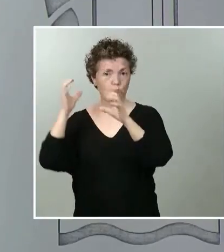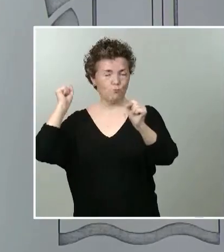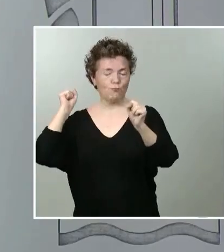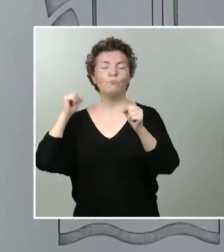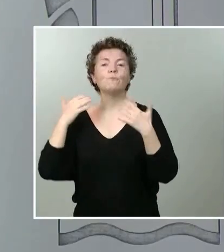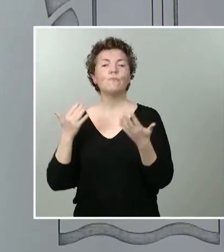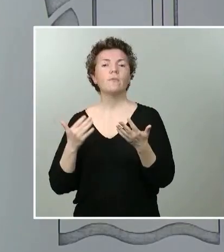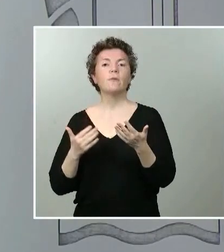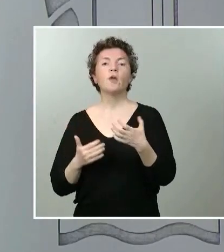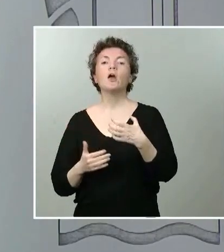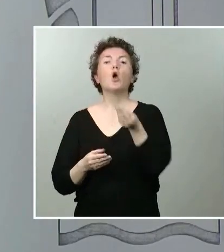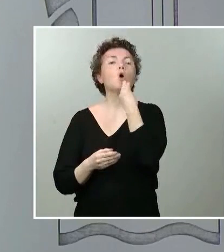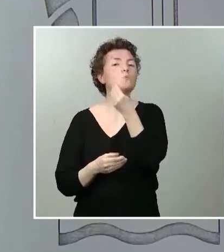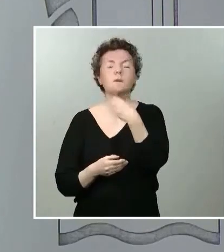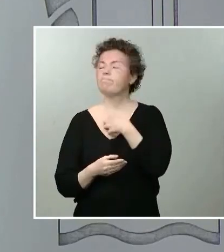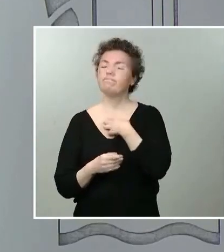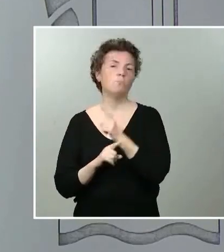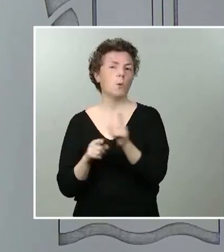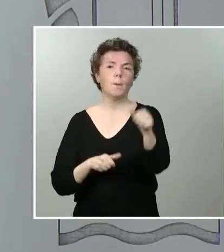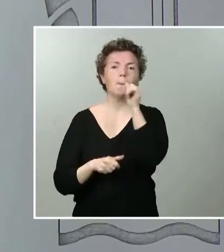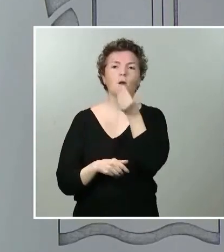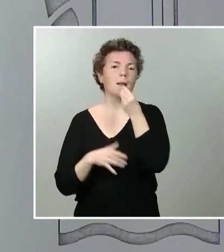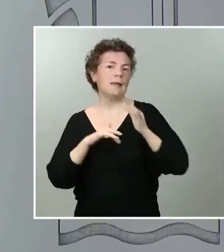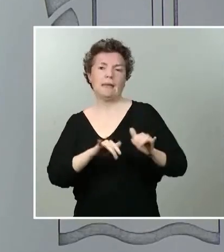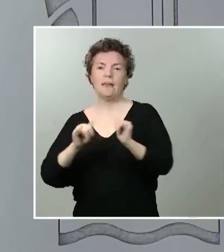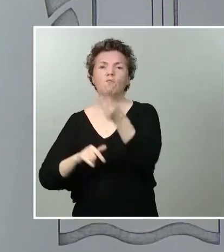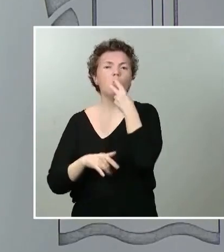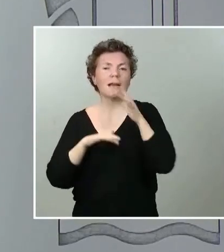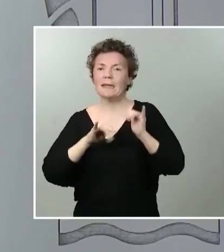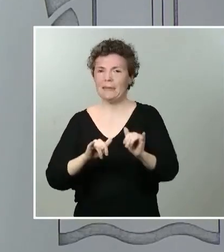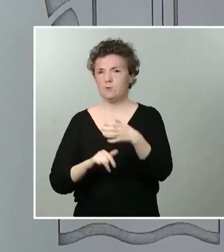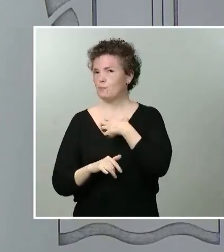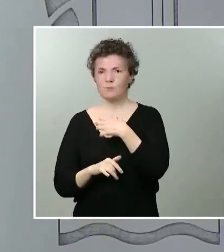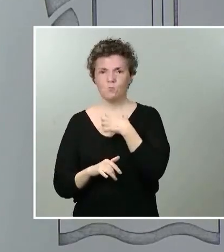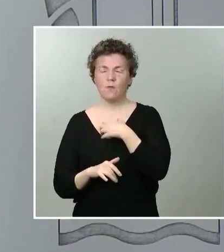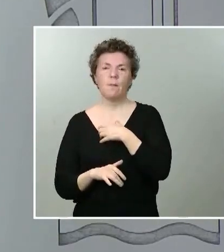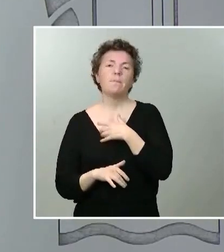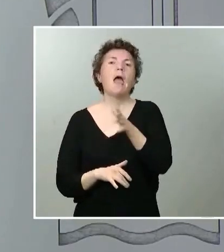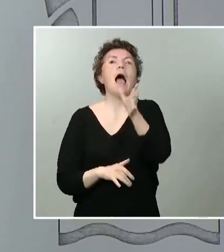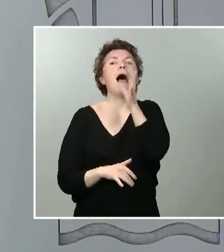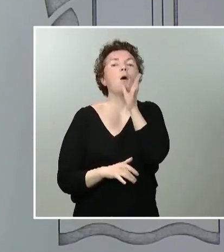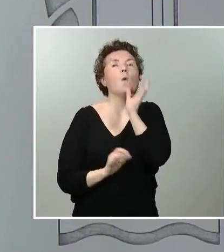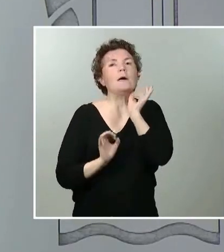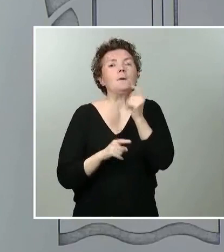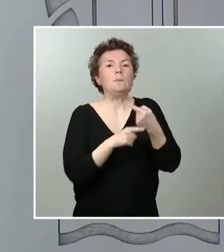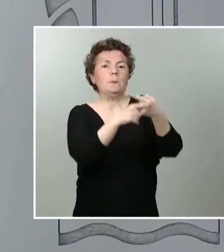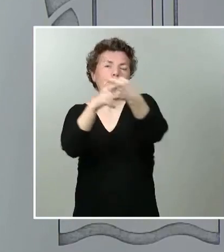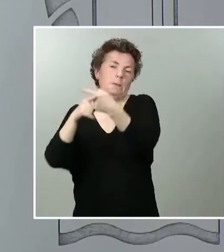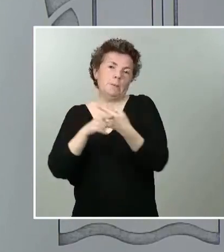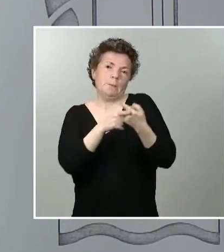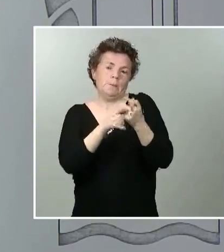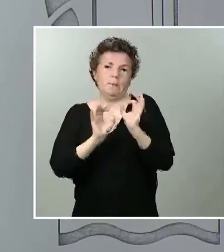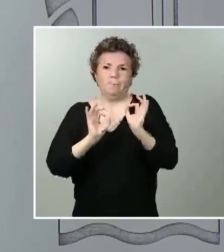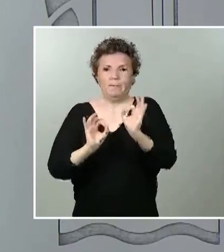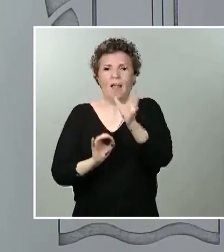consumir no se podrá beber ni comer ni tampoco fumar sin agua por que estará repartiéndose por los distintos responsables del